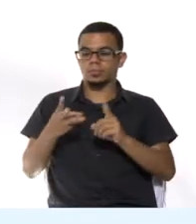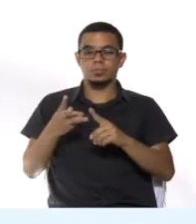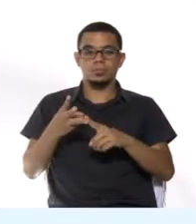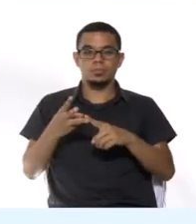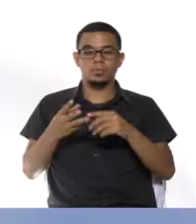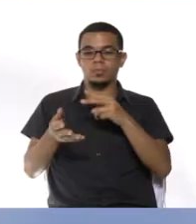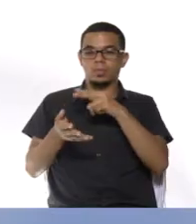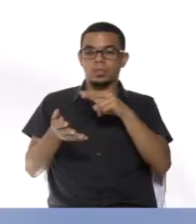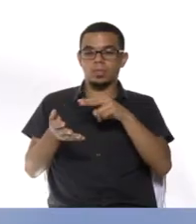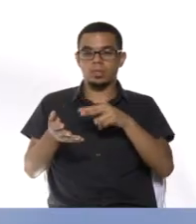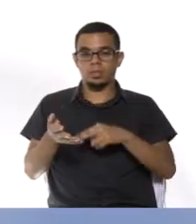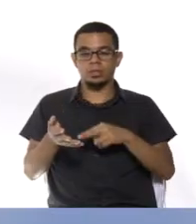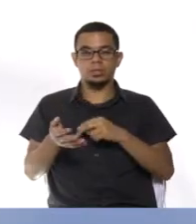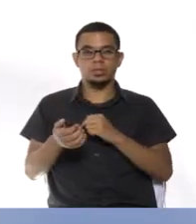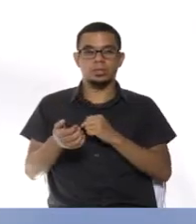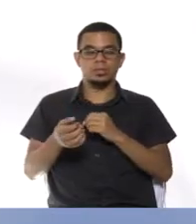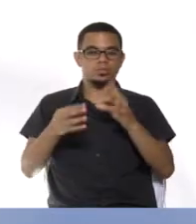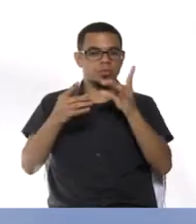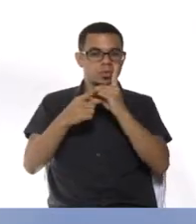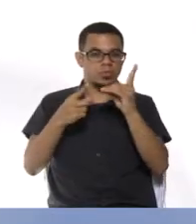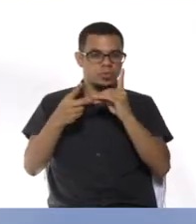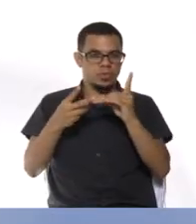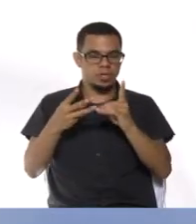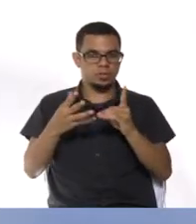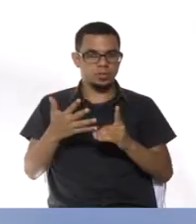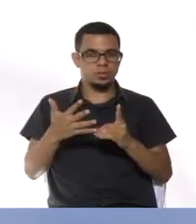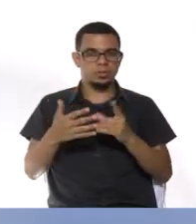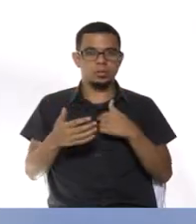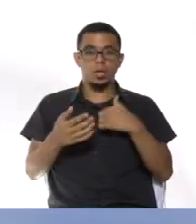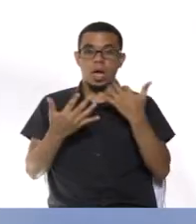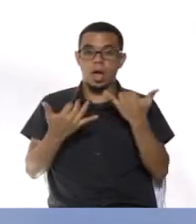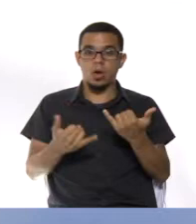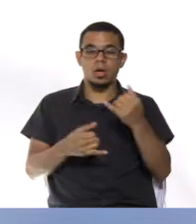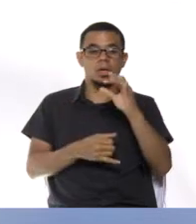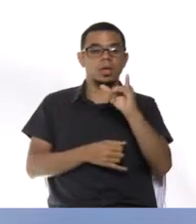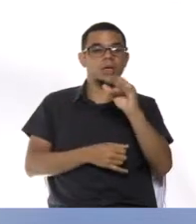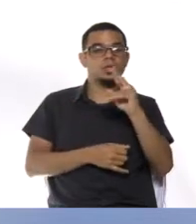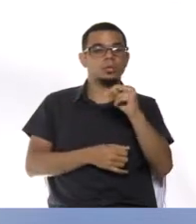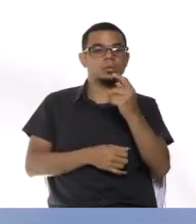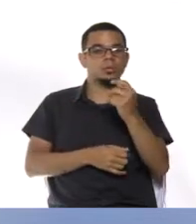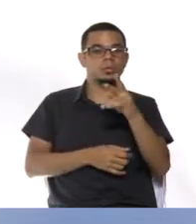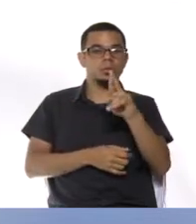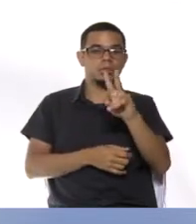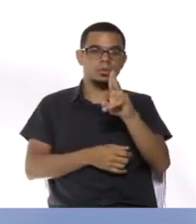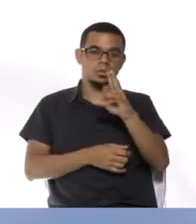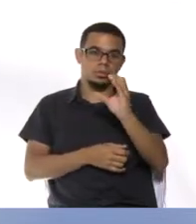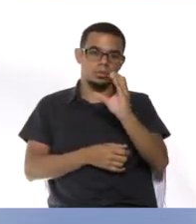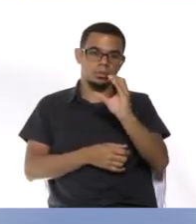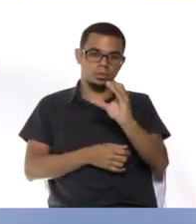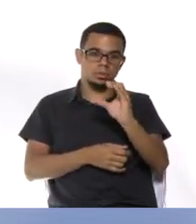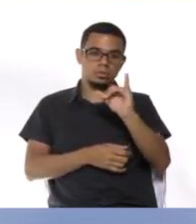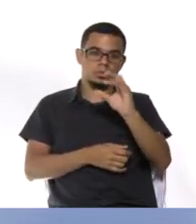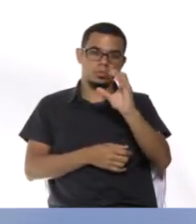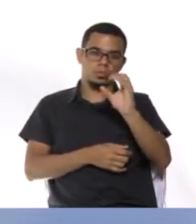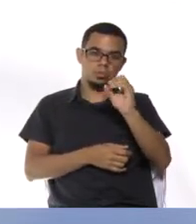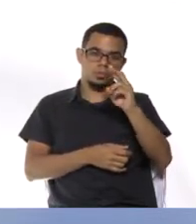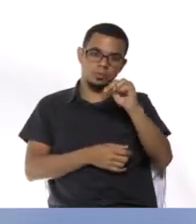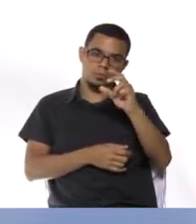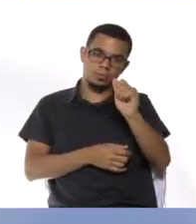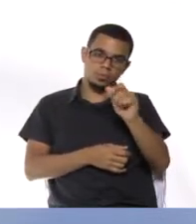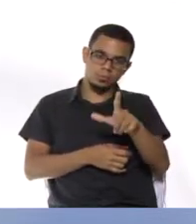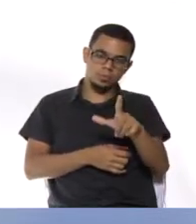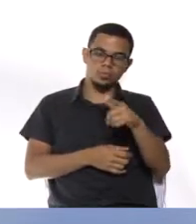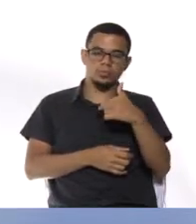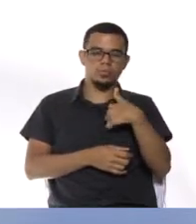Por supuesto que sí, en ese texto descriptivo que acabas de mencionar, el texto instruccional, tienen características variadas.